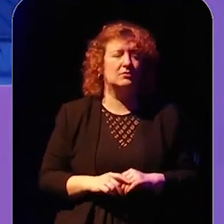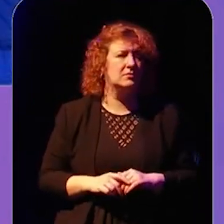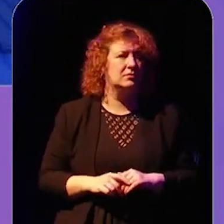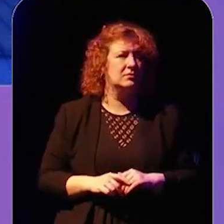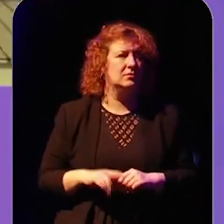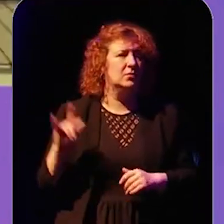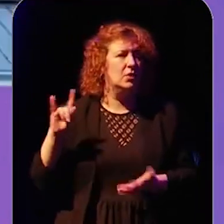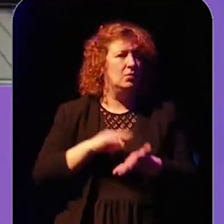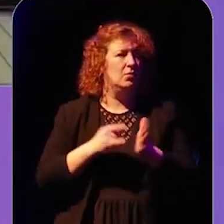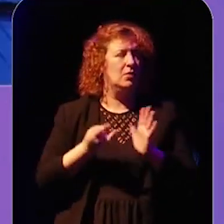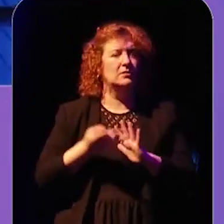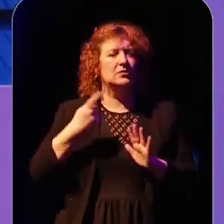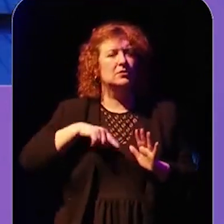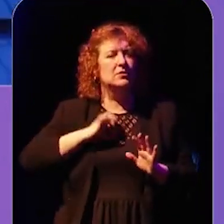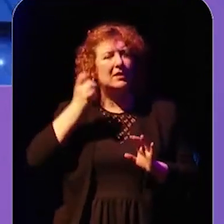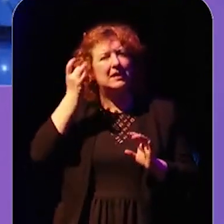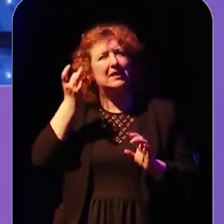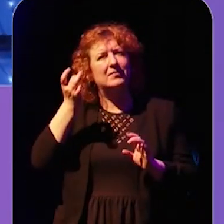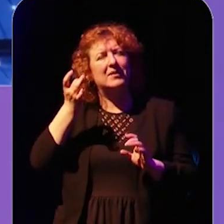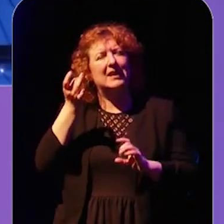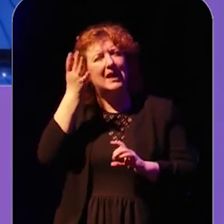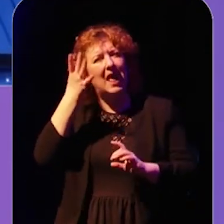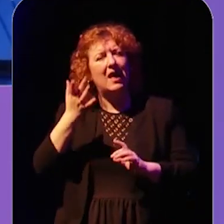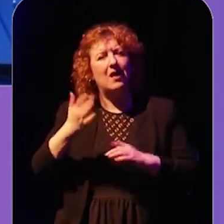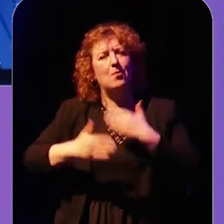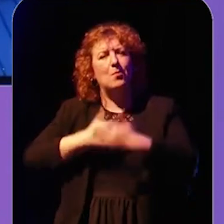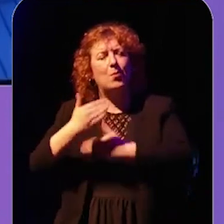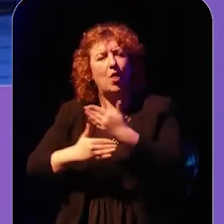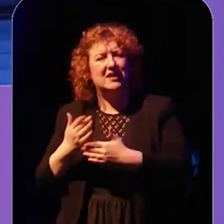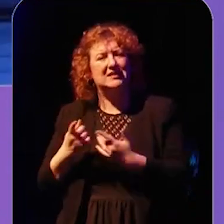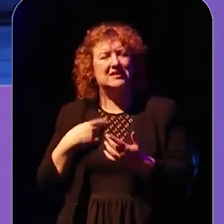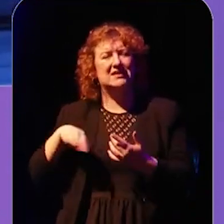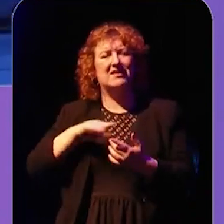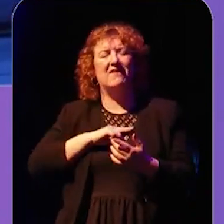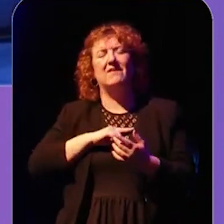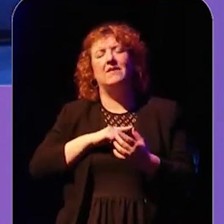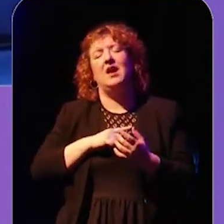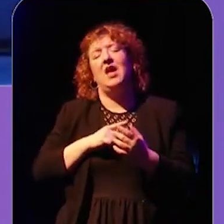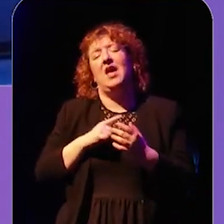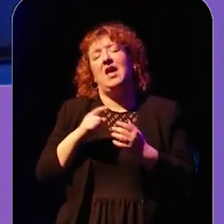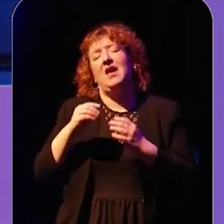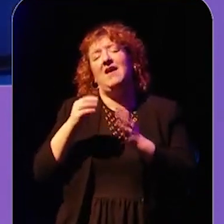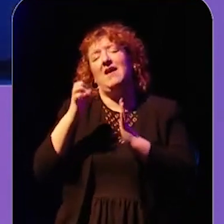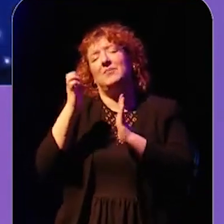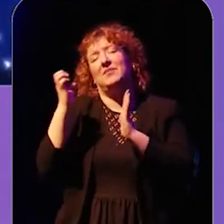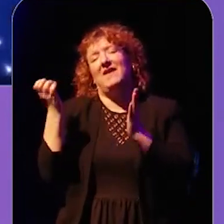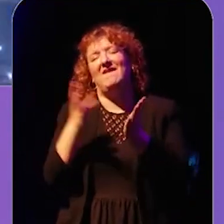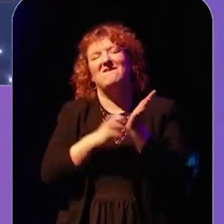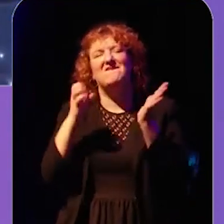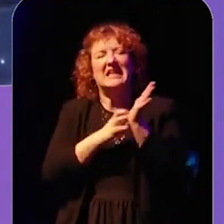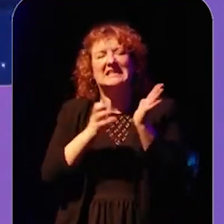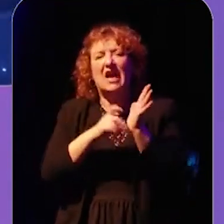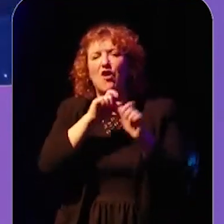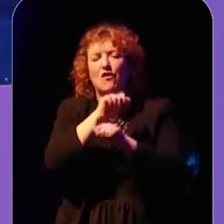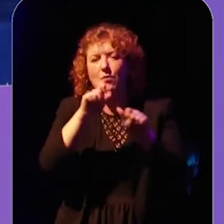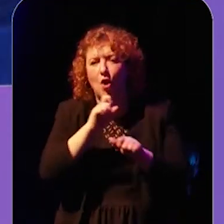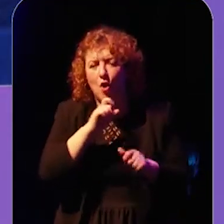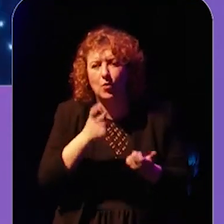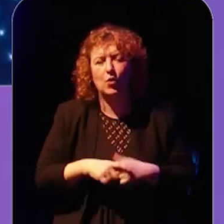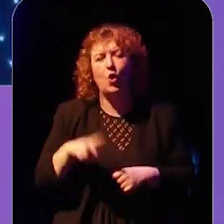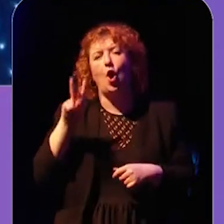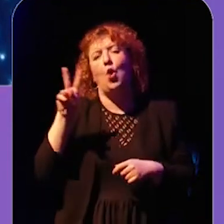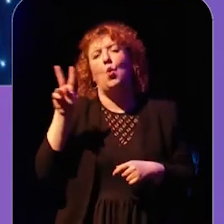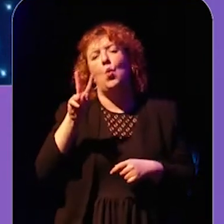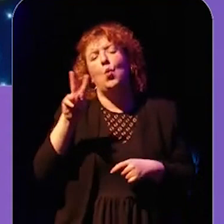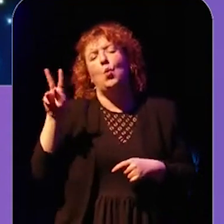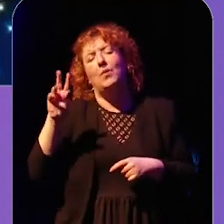gracias a este proyecto, empezamos a crear unos procesos y a saber qué tipos de ficheros necesitábamos, cómo generar un OBJ de cero, que es un